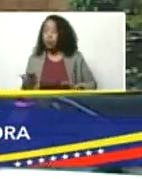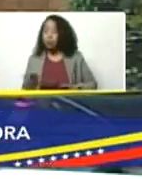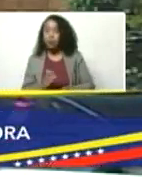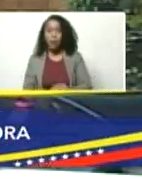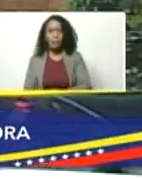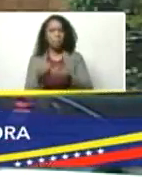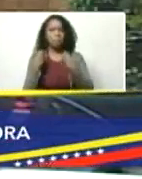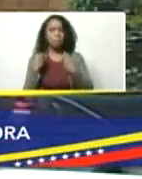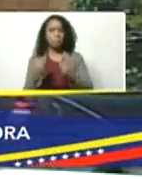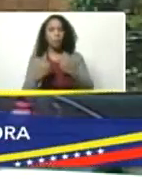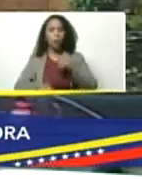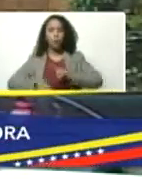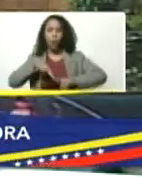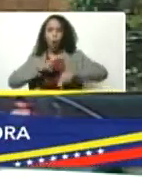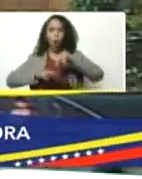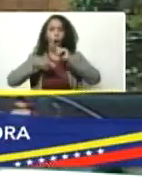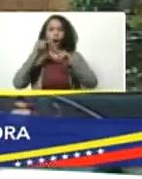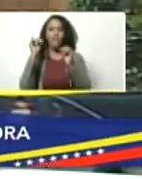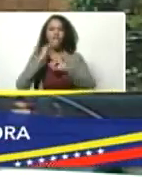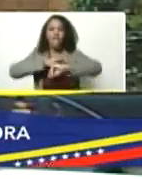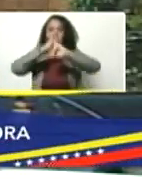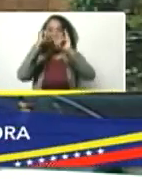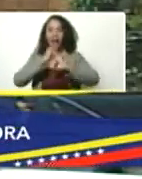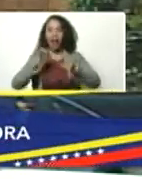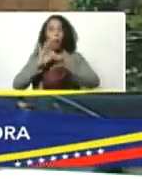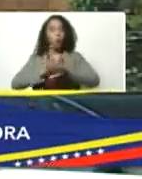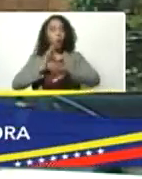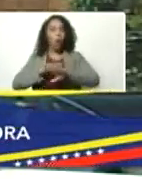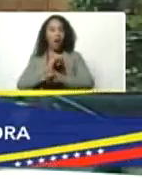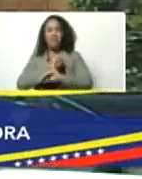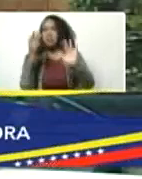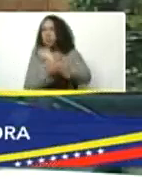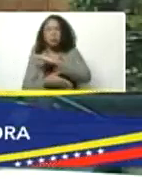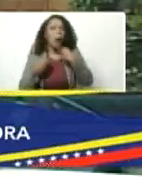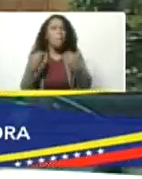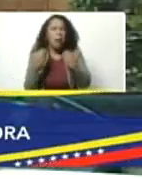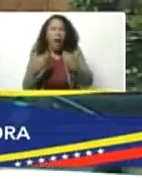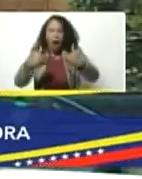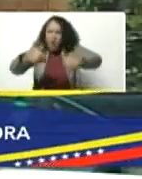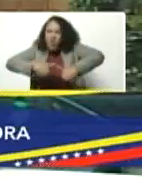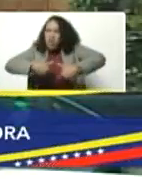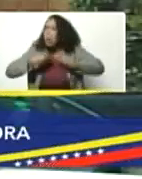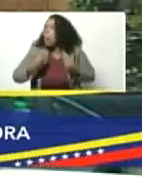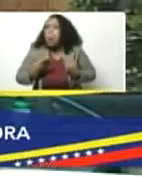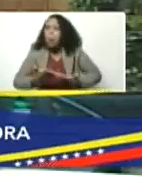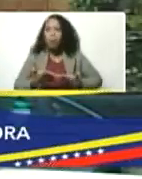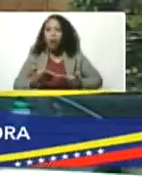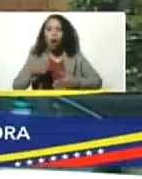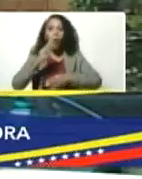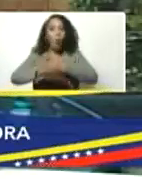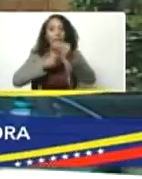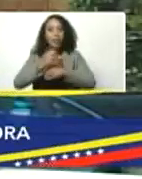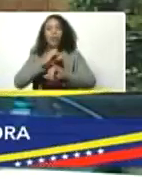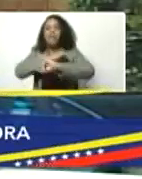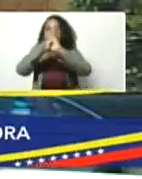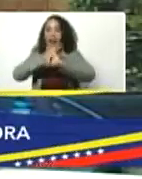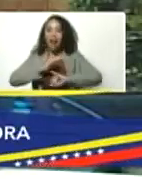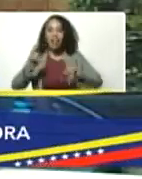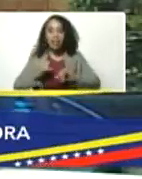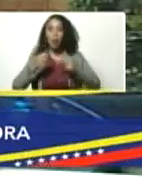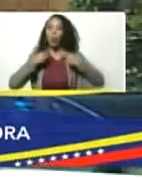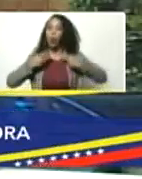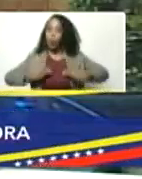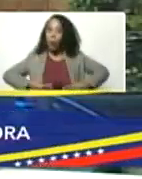para construir la felicidad, porque al final, ¿para qué hacemos tanto esfuerzo? Lo hacemos por la felicidad